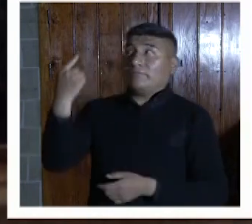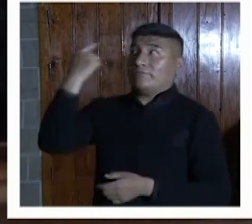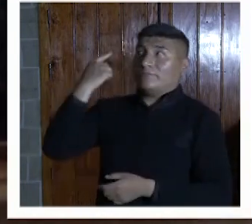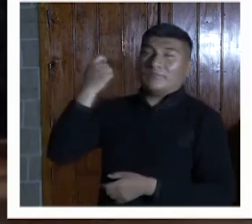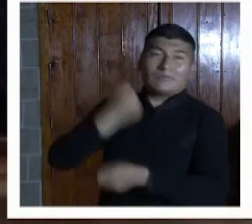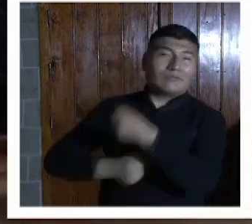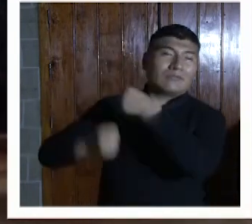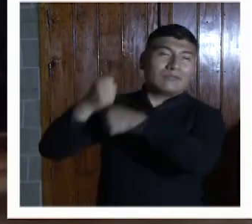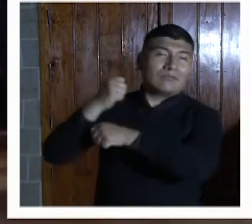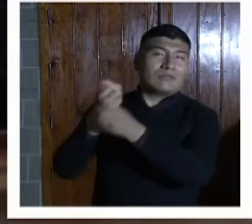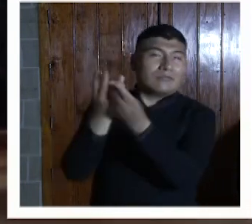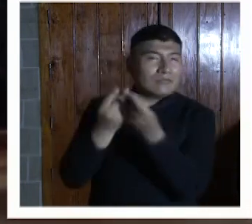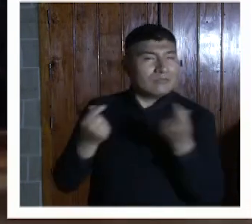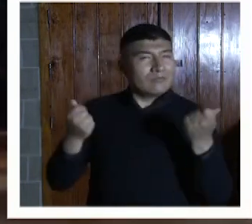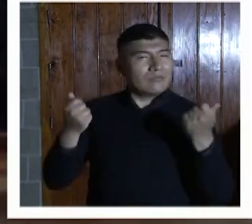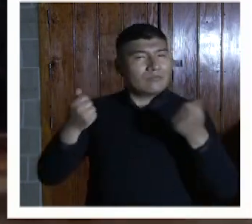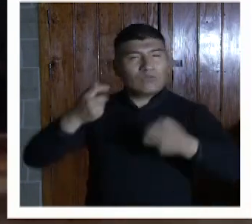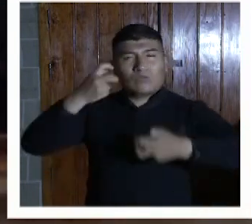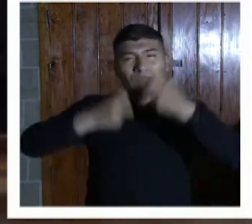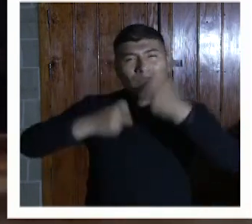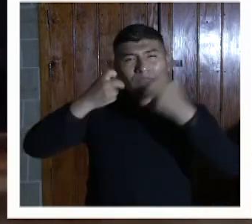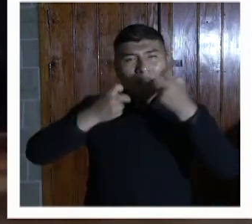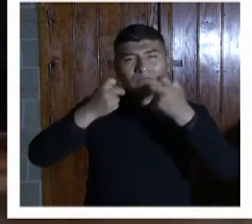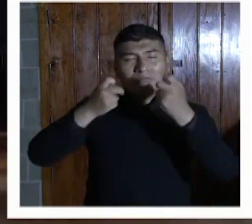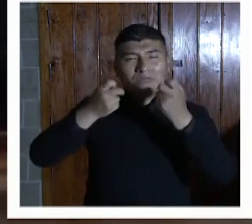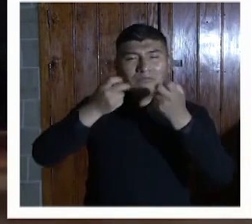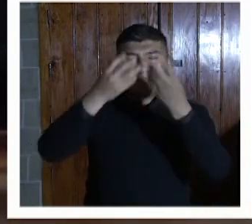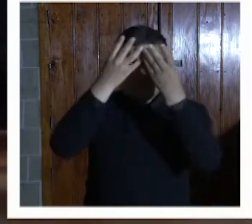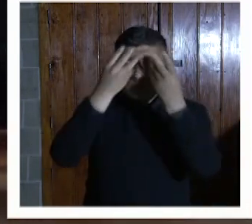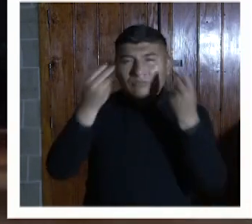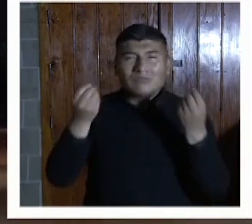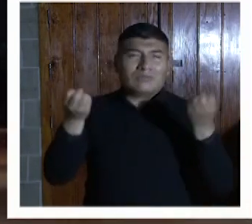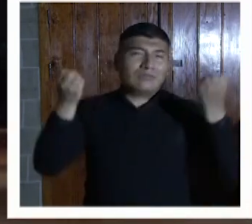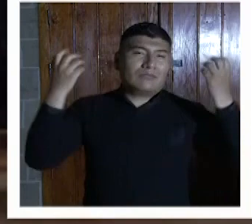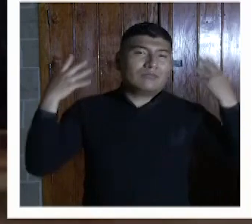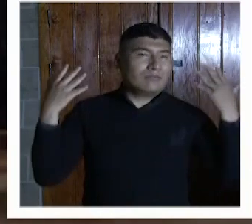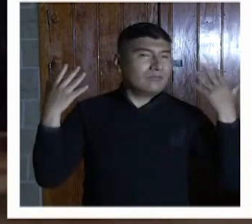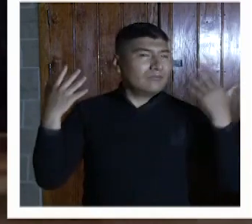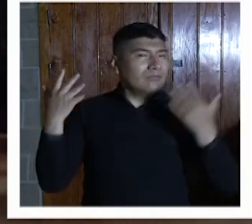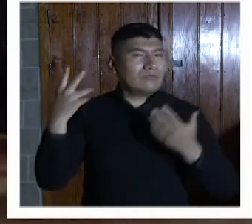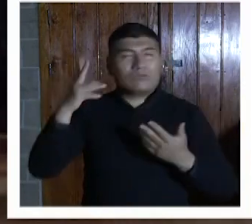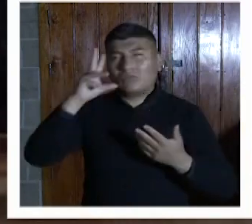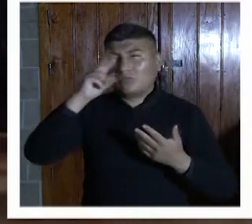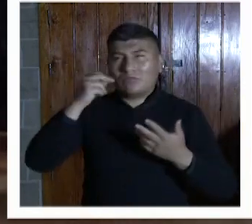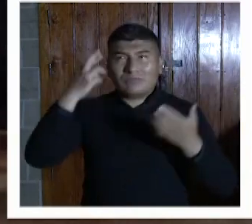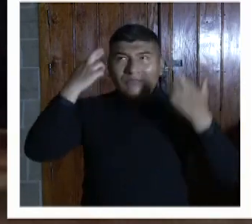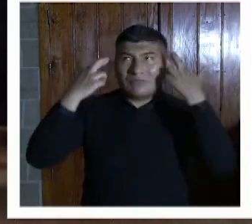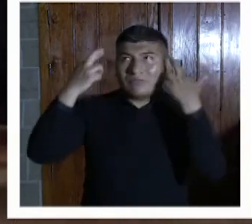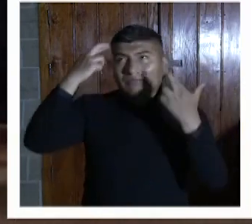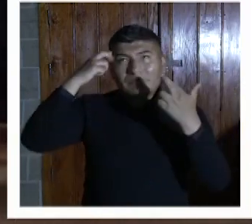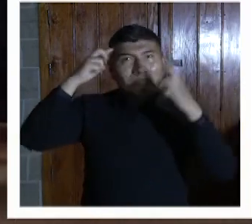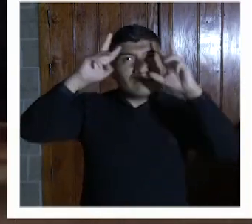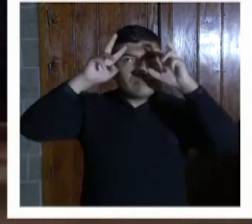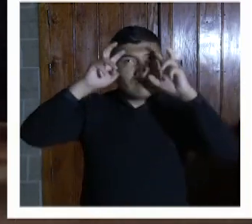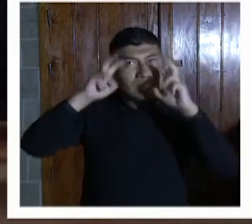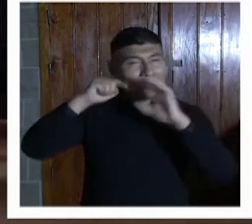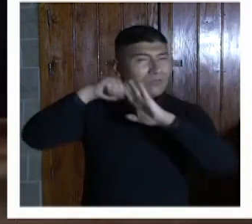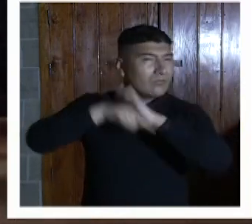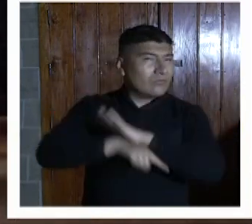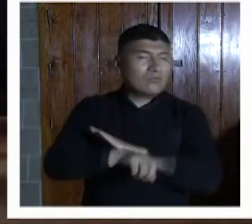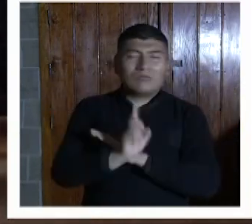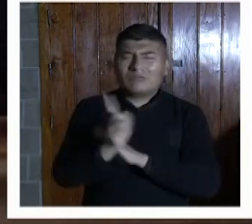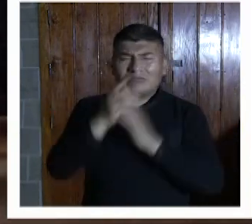y olvídate de lo demás. Solo olvídate, no razones. De este